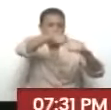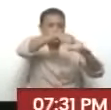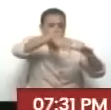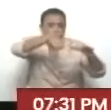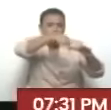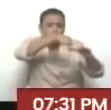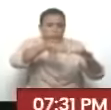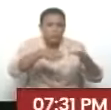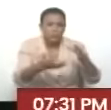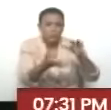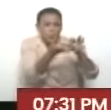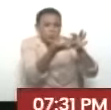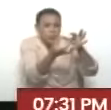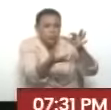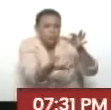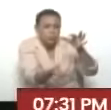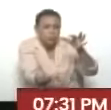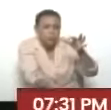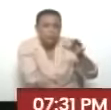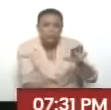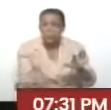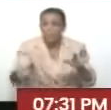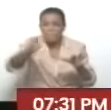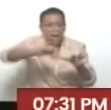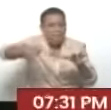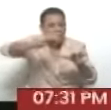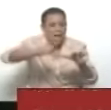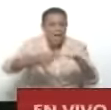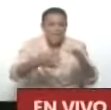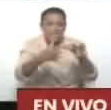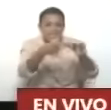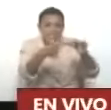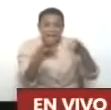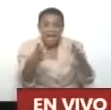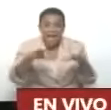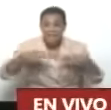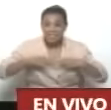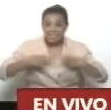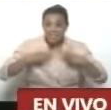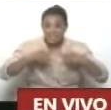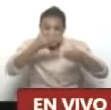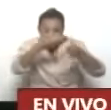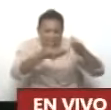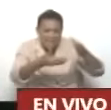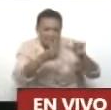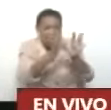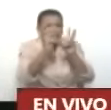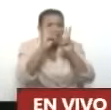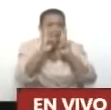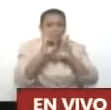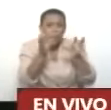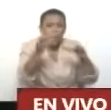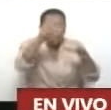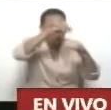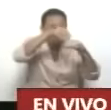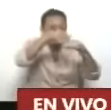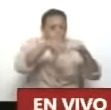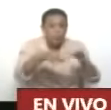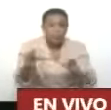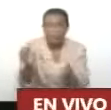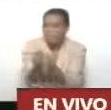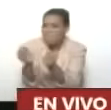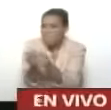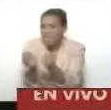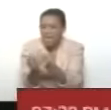De locura que está. Lo que usted le echa. Lo que usted le echa y sale café. ¿Ah? Piedras, agarra